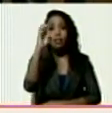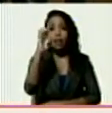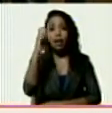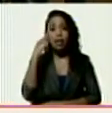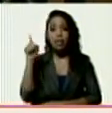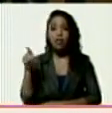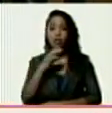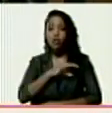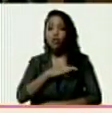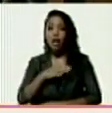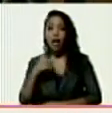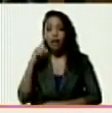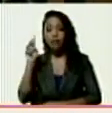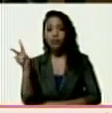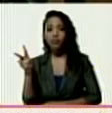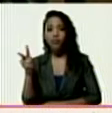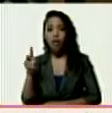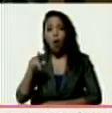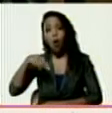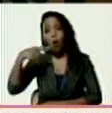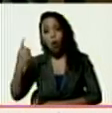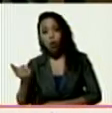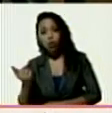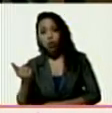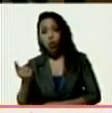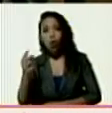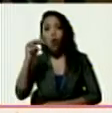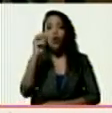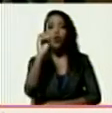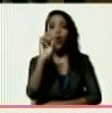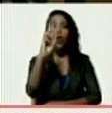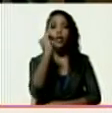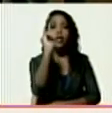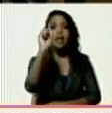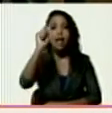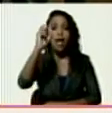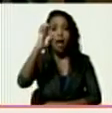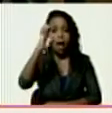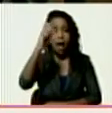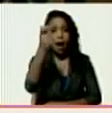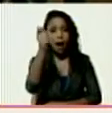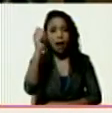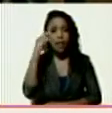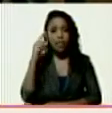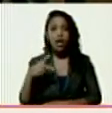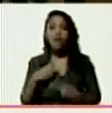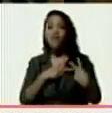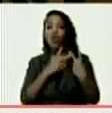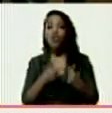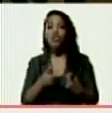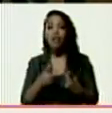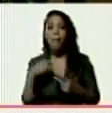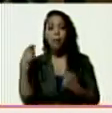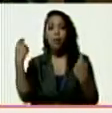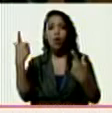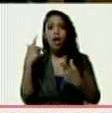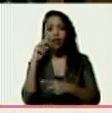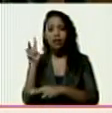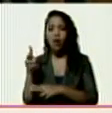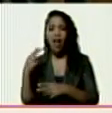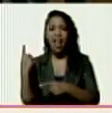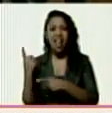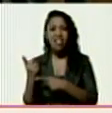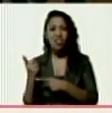Copei. El diputado Goyo Noriega, del Partido Voluntad Popular. Esto es una